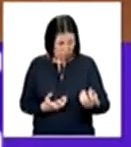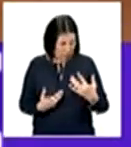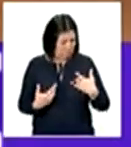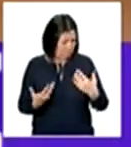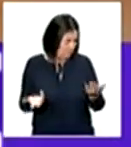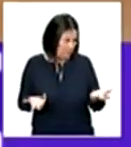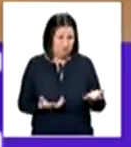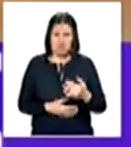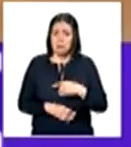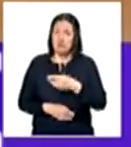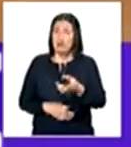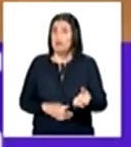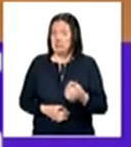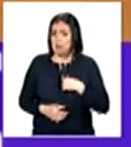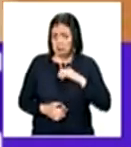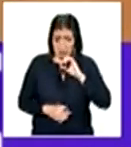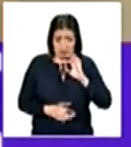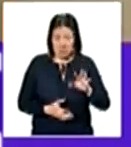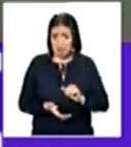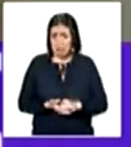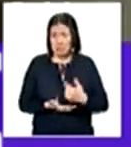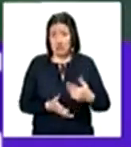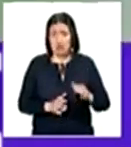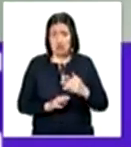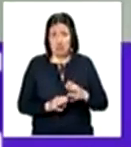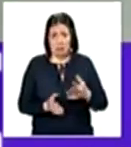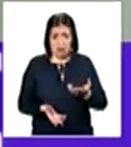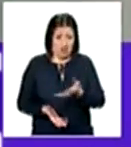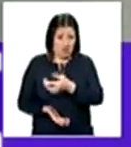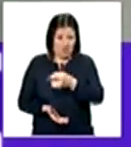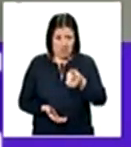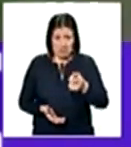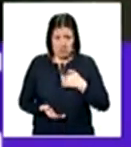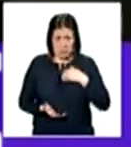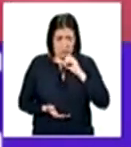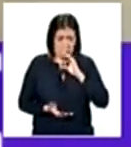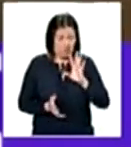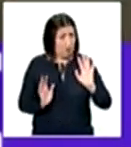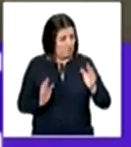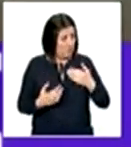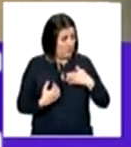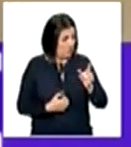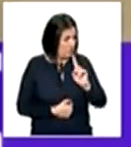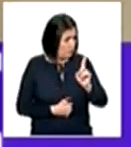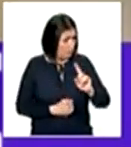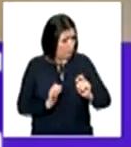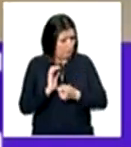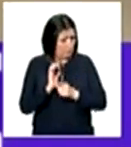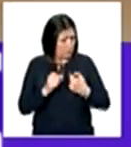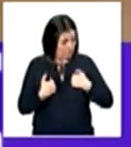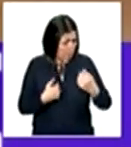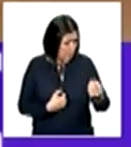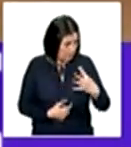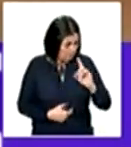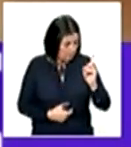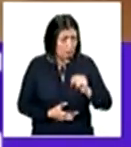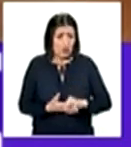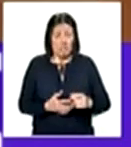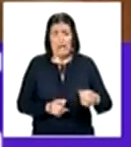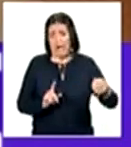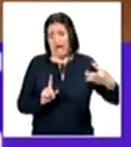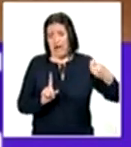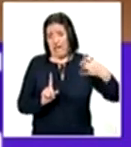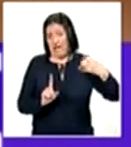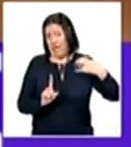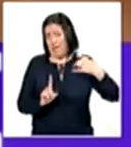puta? Eso fue lo que le dije. Y yo, en mi defensa, agarré esto. Yo le dije, a mí no me vas a decir puta. Y me empezó a